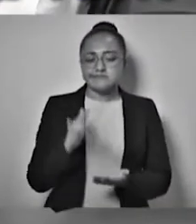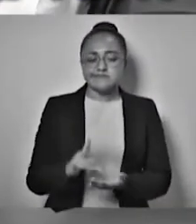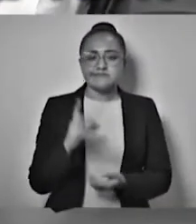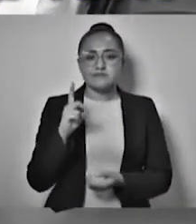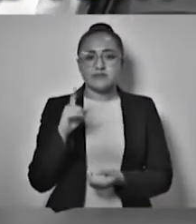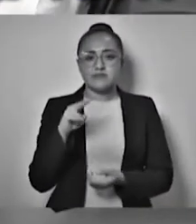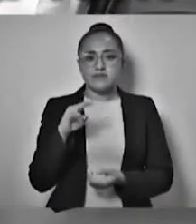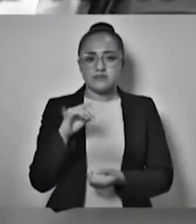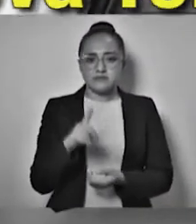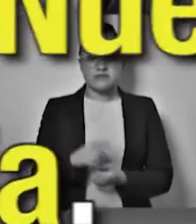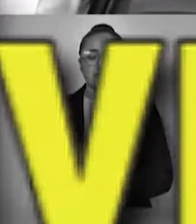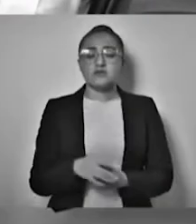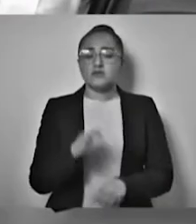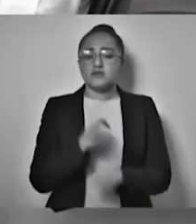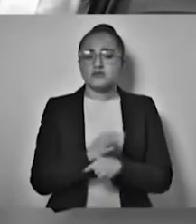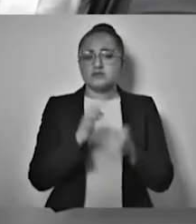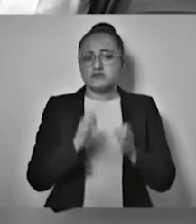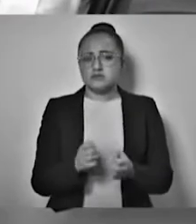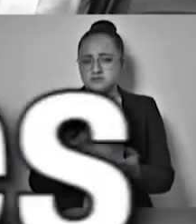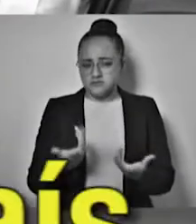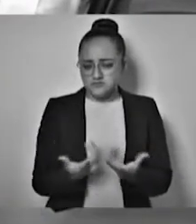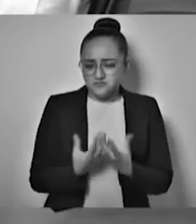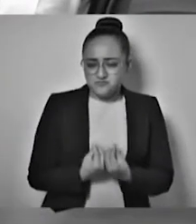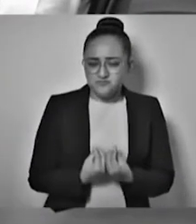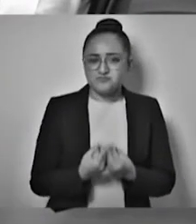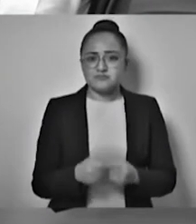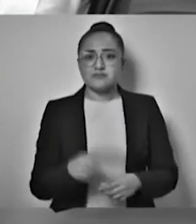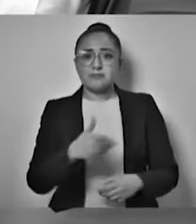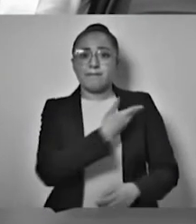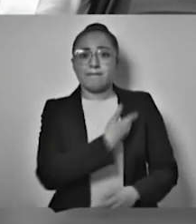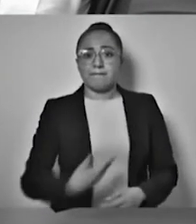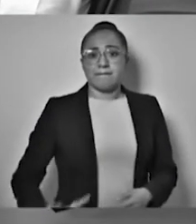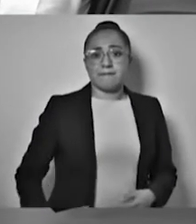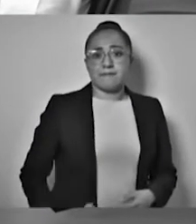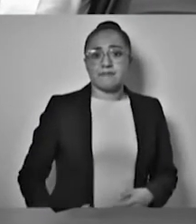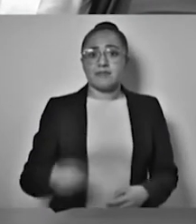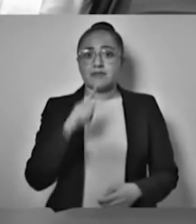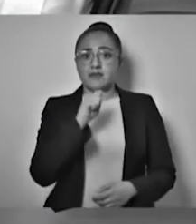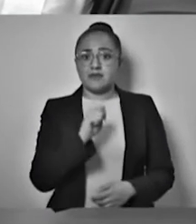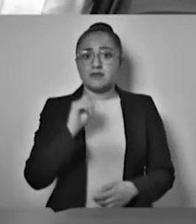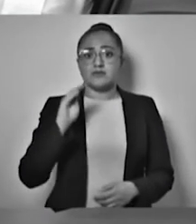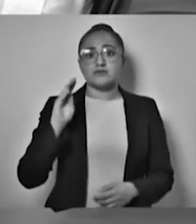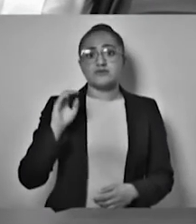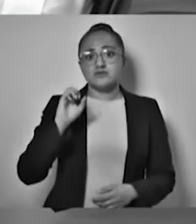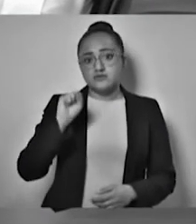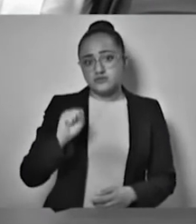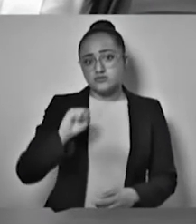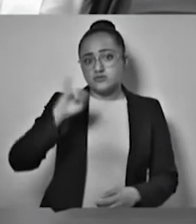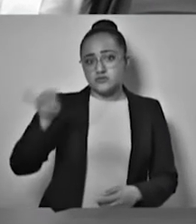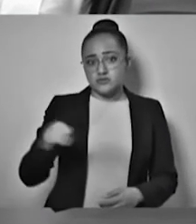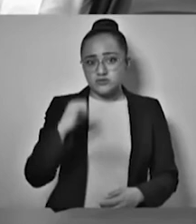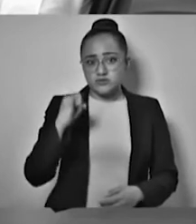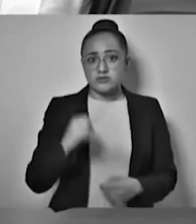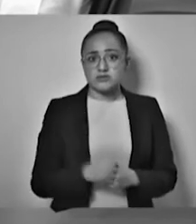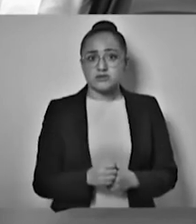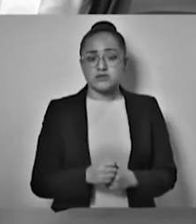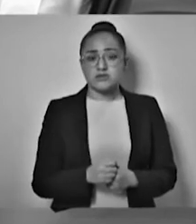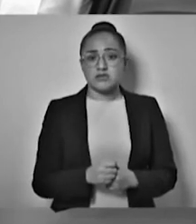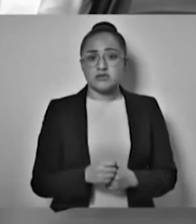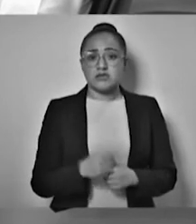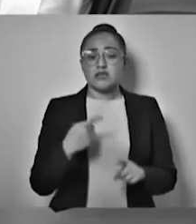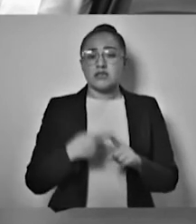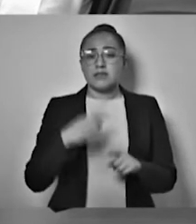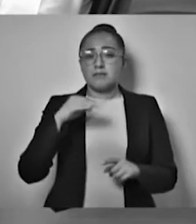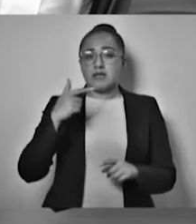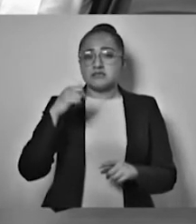Clara, California. Además, reportó que son 95 los connacionales que han retornado al país después de encontrarse varados en distintas partes del